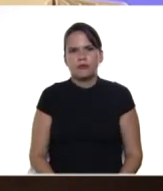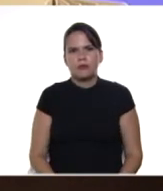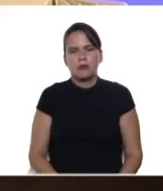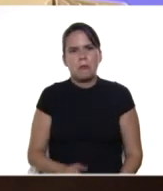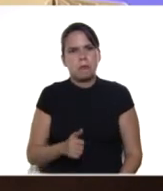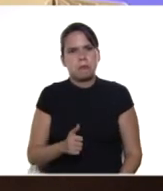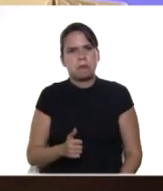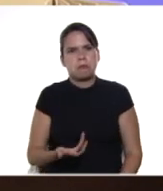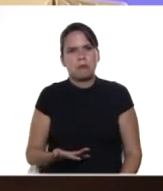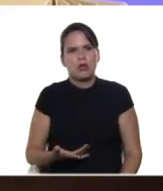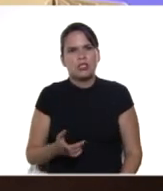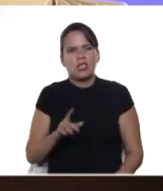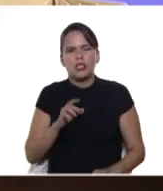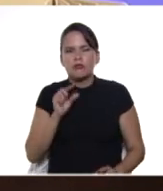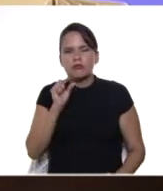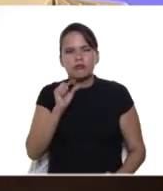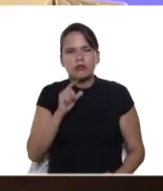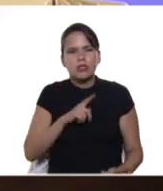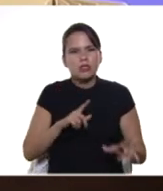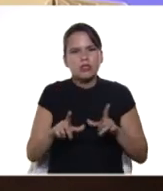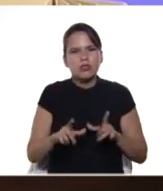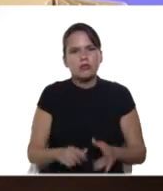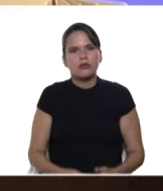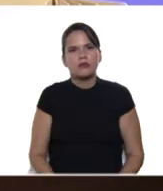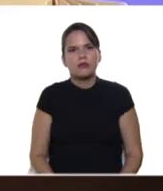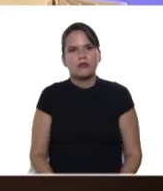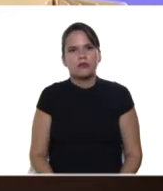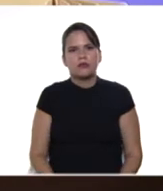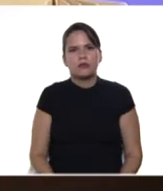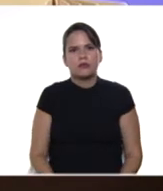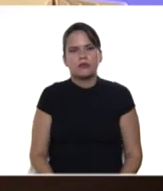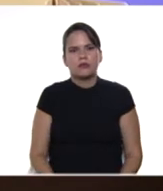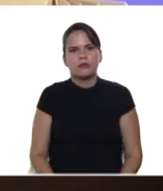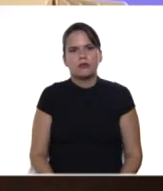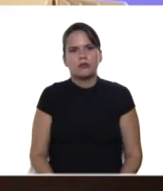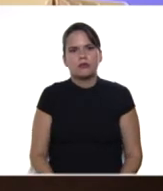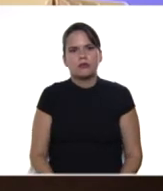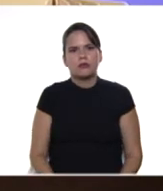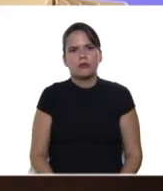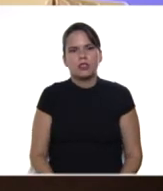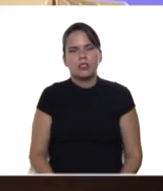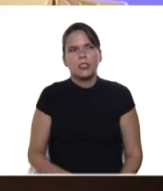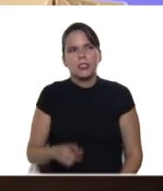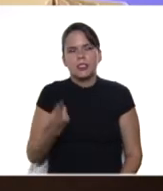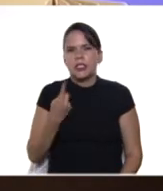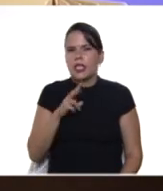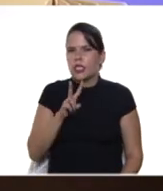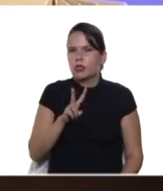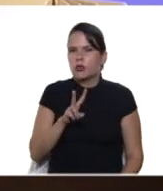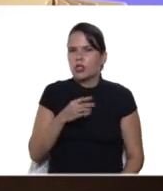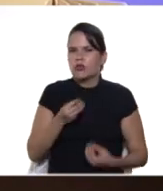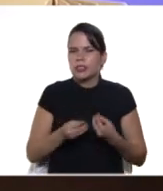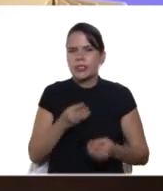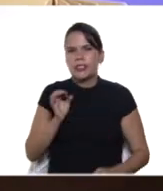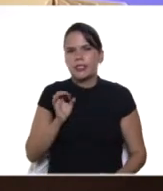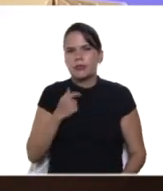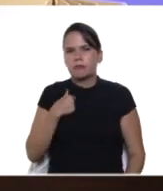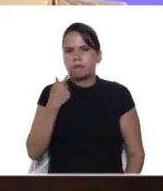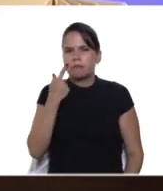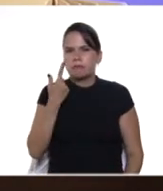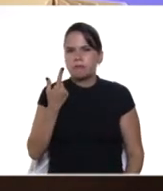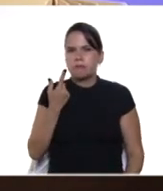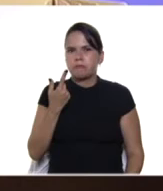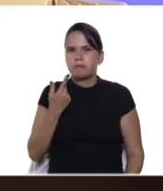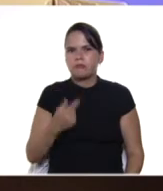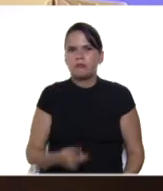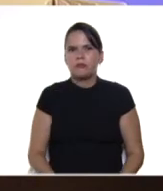Muy bien, ya tenemos ya, ¿cierto? La figura. Nos quedan 2. Bueno, puede ser una choza, ¿por qué